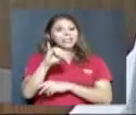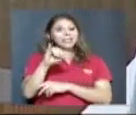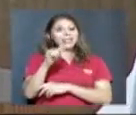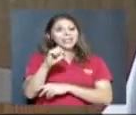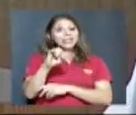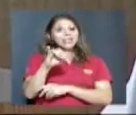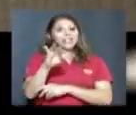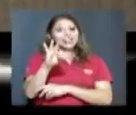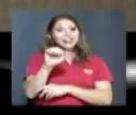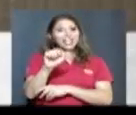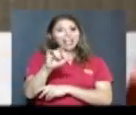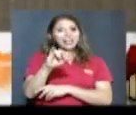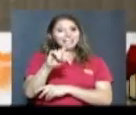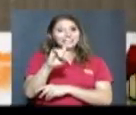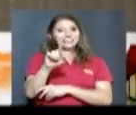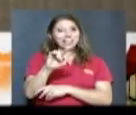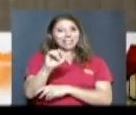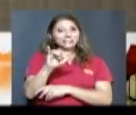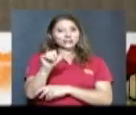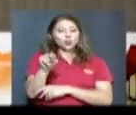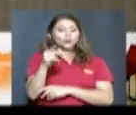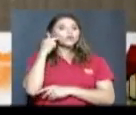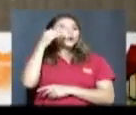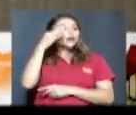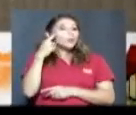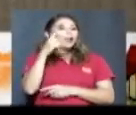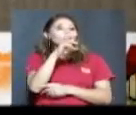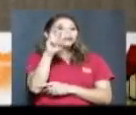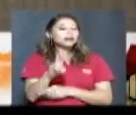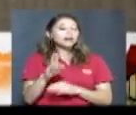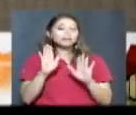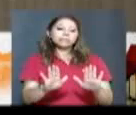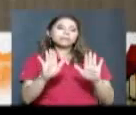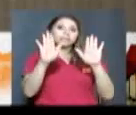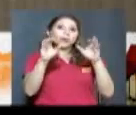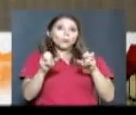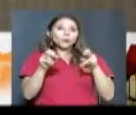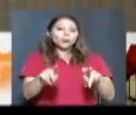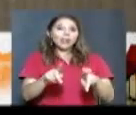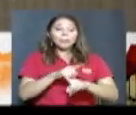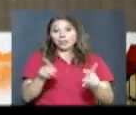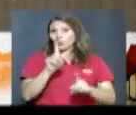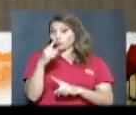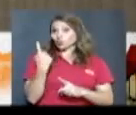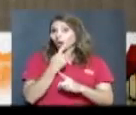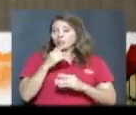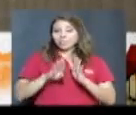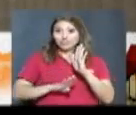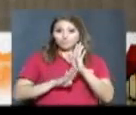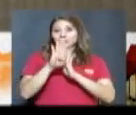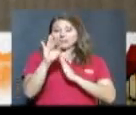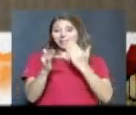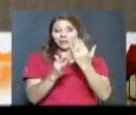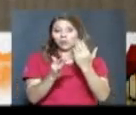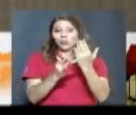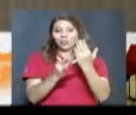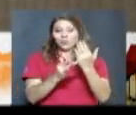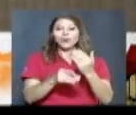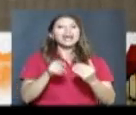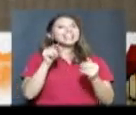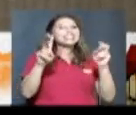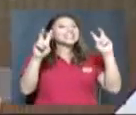es una oportunidad maravillosa para el país, tecnológica, ¿verdad? Desde ese punto. Pero no es un asunto solo tecnológico, que es el tema que creo que desde el principio